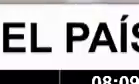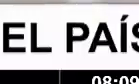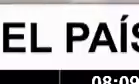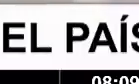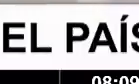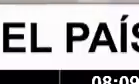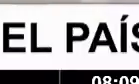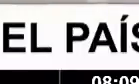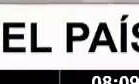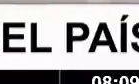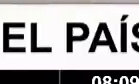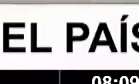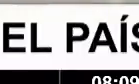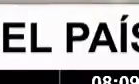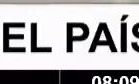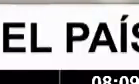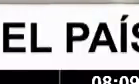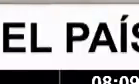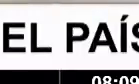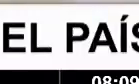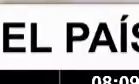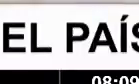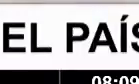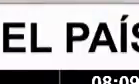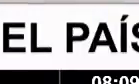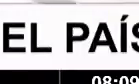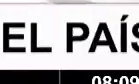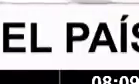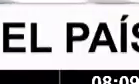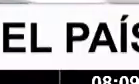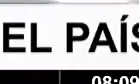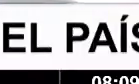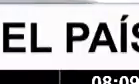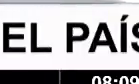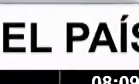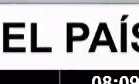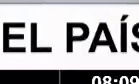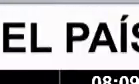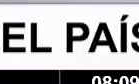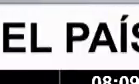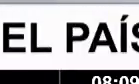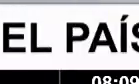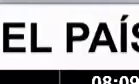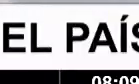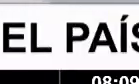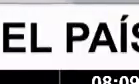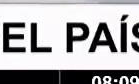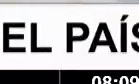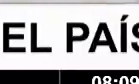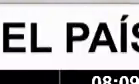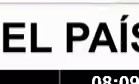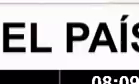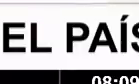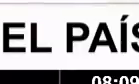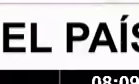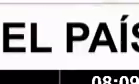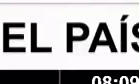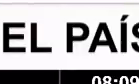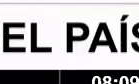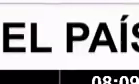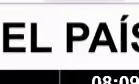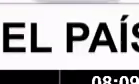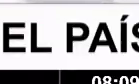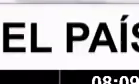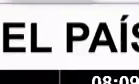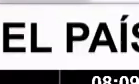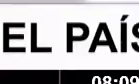eso todavía no va a ser posible, considerando también que el equipamiento más crítico va a estar recién a mediados de agosto, septiembre. Patricio Velázquez,